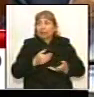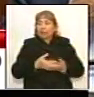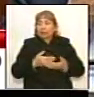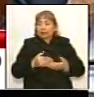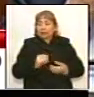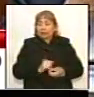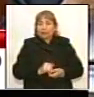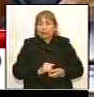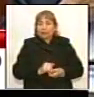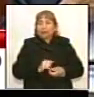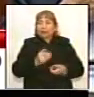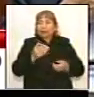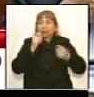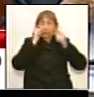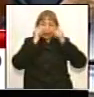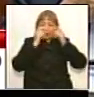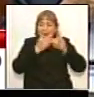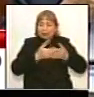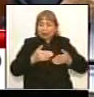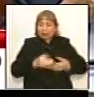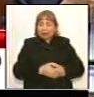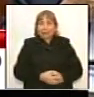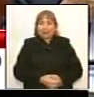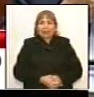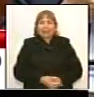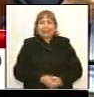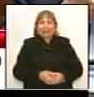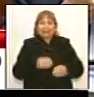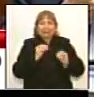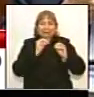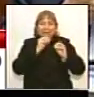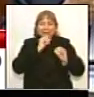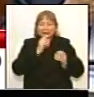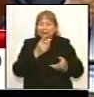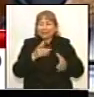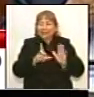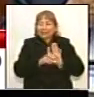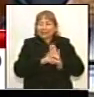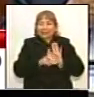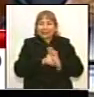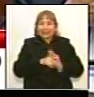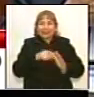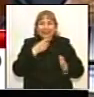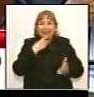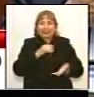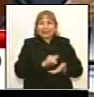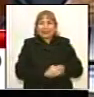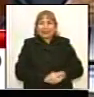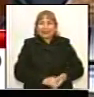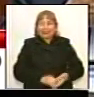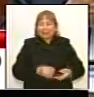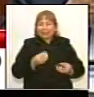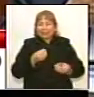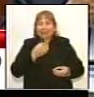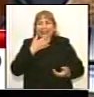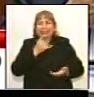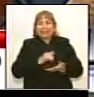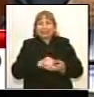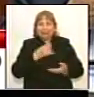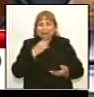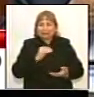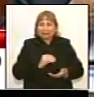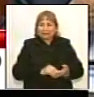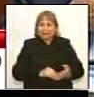y quieren sorprender al país con sacar una ley que tiene nombre propio. Y la ley con